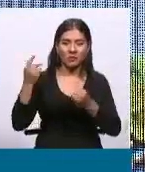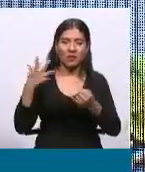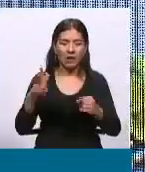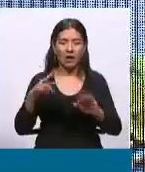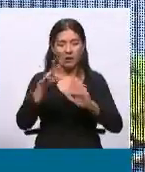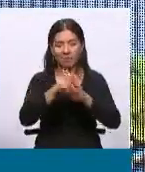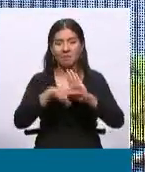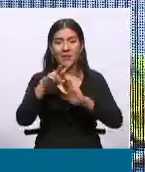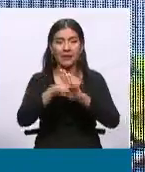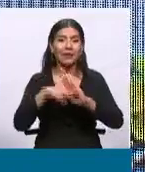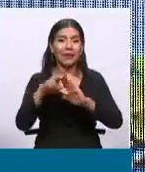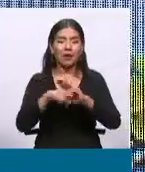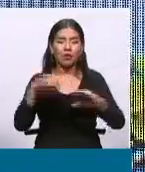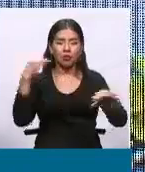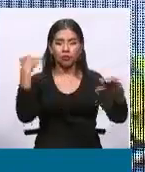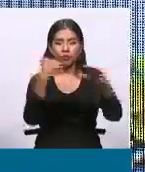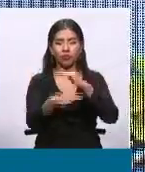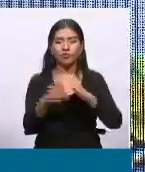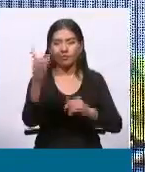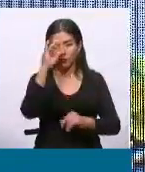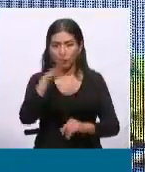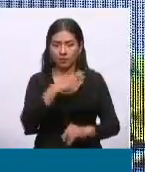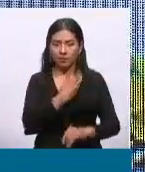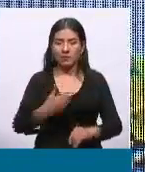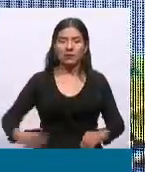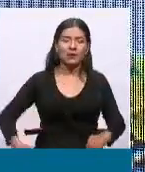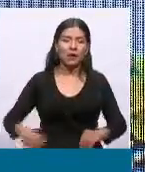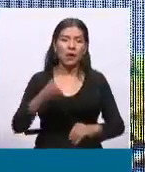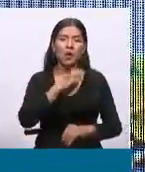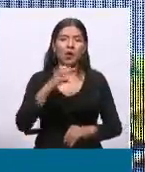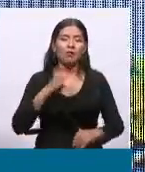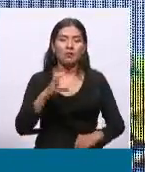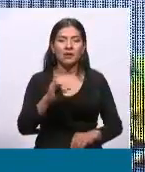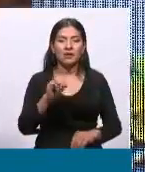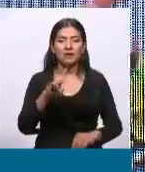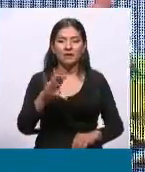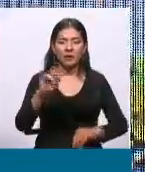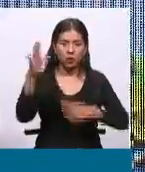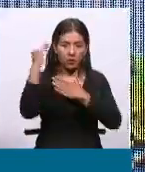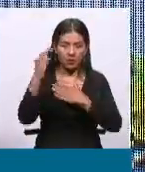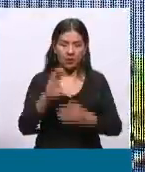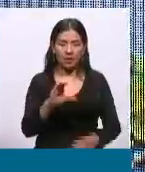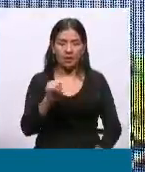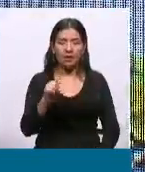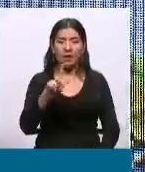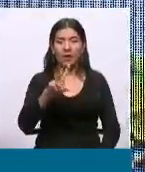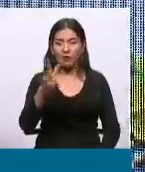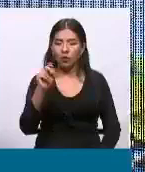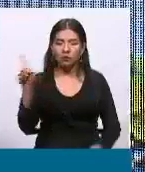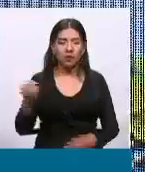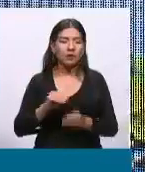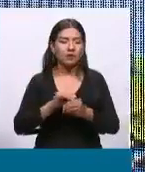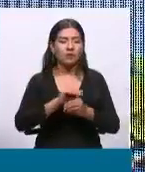realizó Rómulo Calvo, presidente del Comité Cívico de Santa Cruz, y que la puso a disposición del Cabildo,